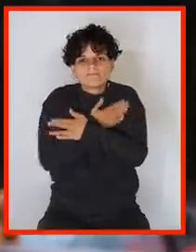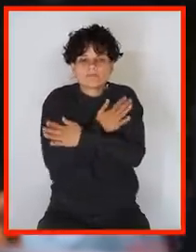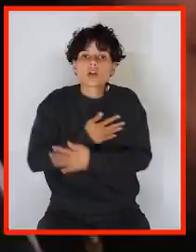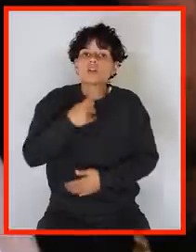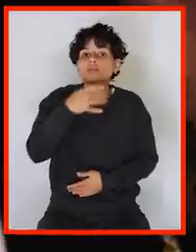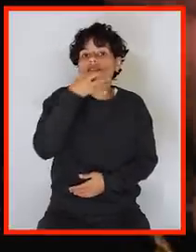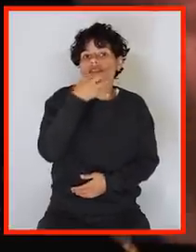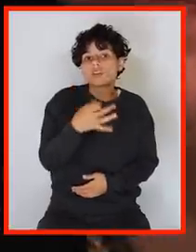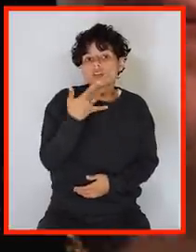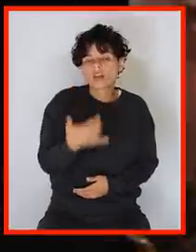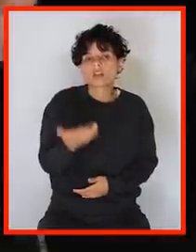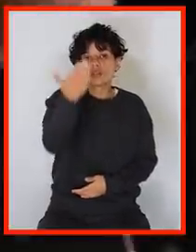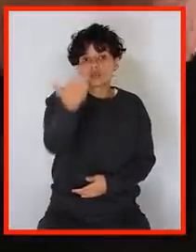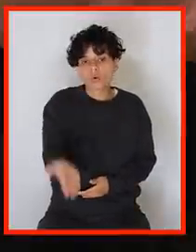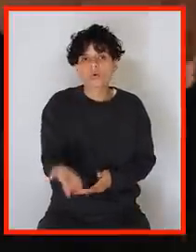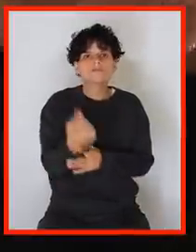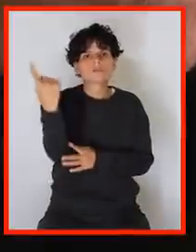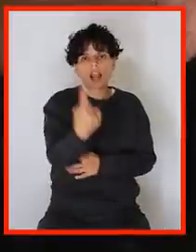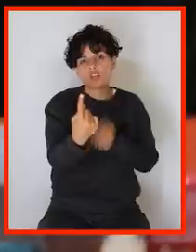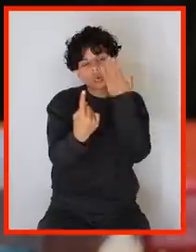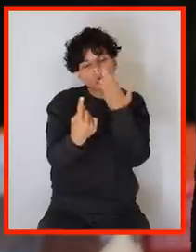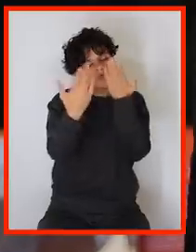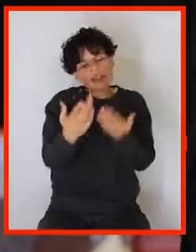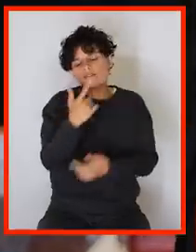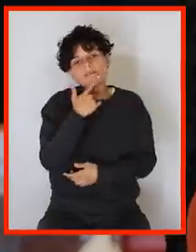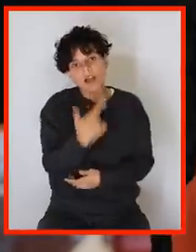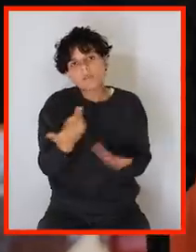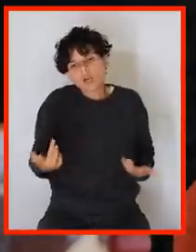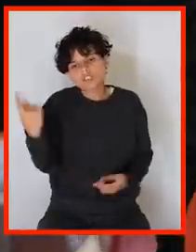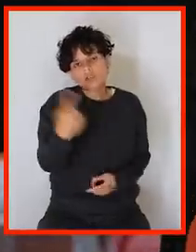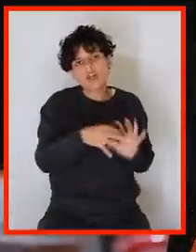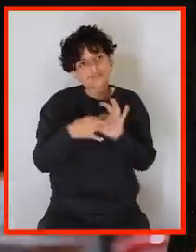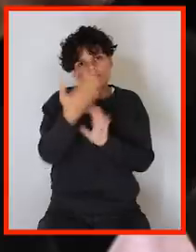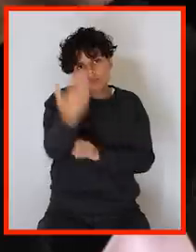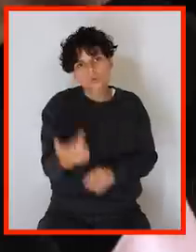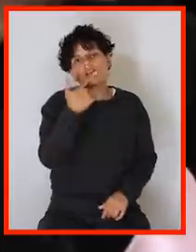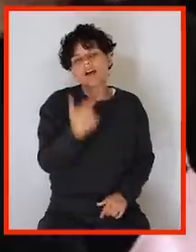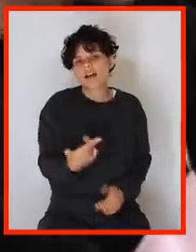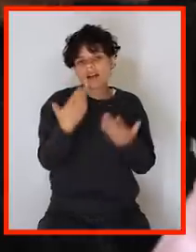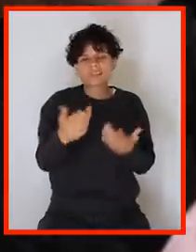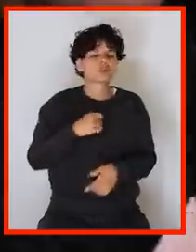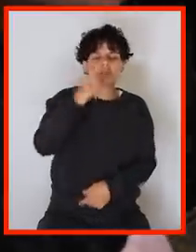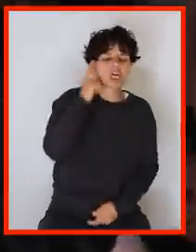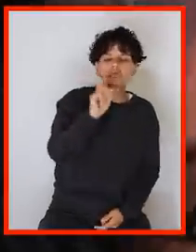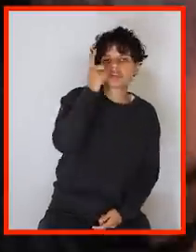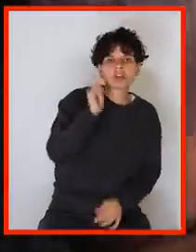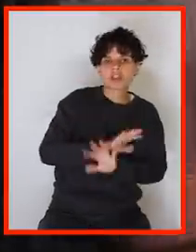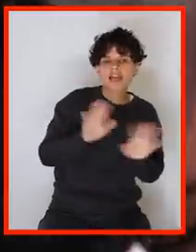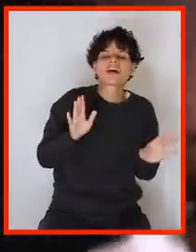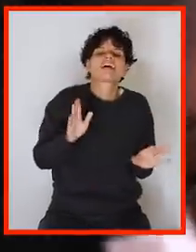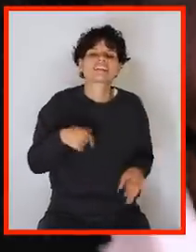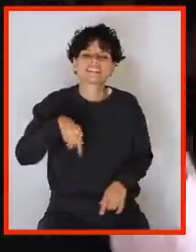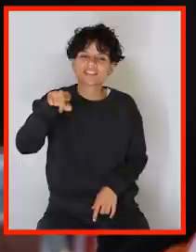Oye, ¿te digo algo? Dime. Estuviste acá por ser bacán, hermano. ¿La pulenta? En serio. No te creo. Eres un bacán. No. ¿Nunca te creí? Sí.